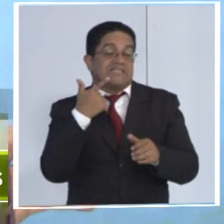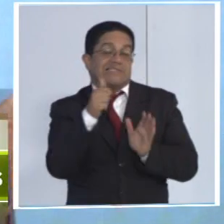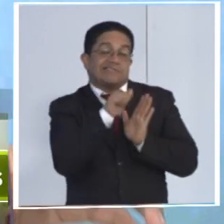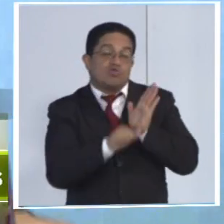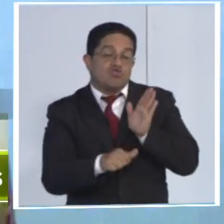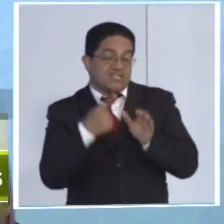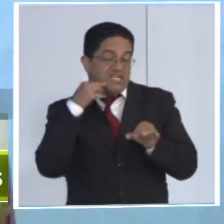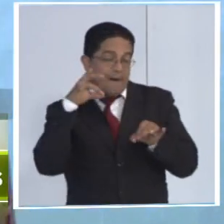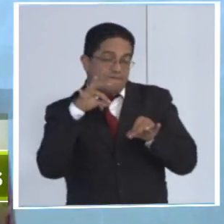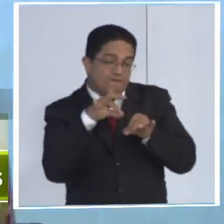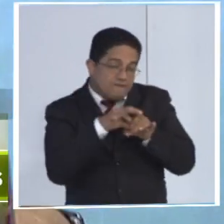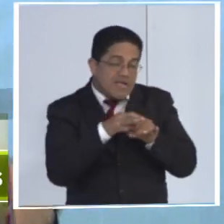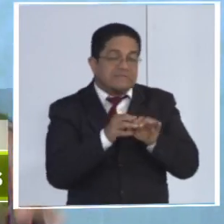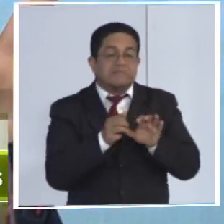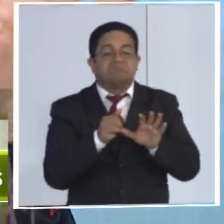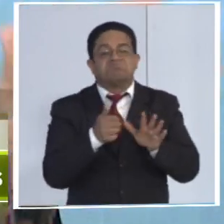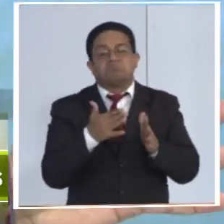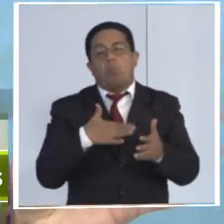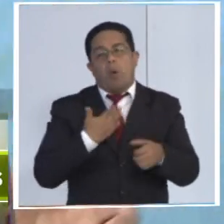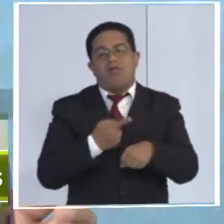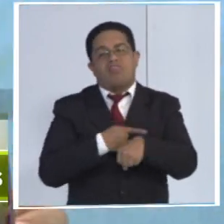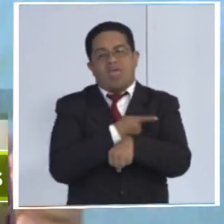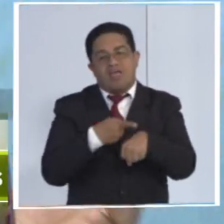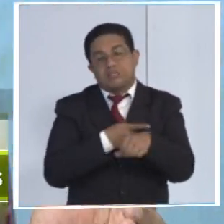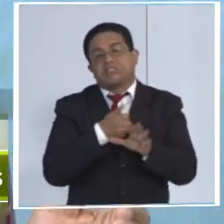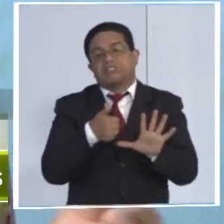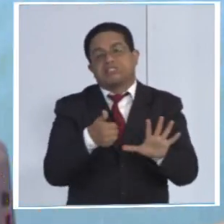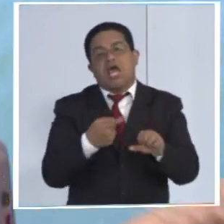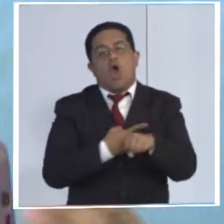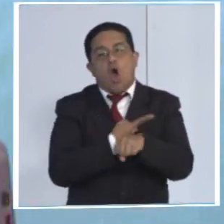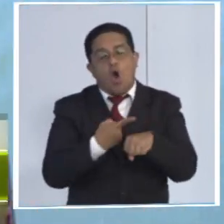el área que se quedó afectada, si esa área de penumbra no